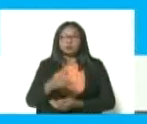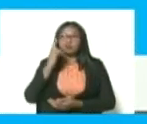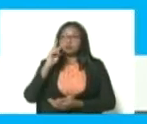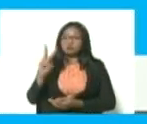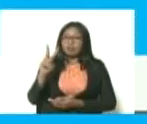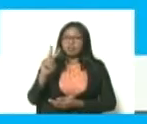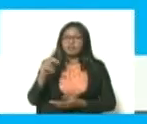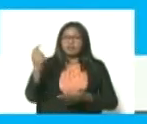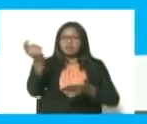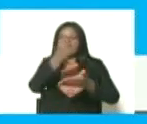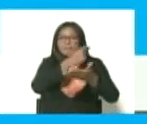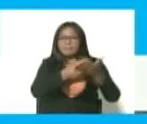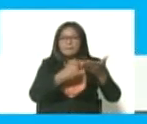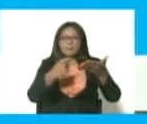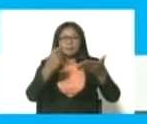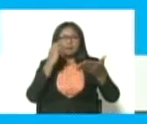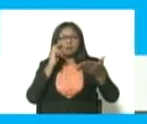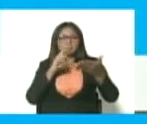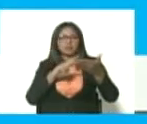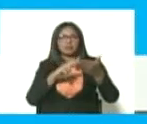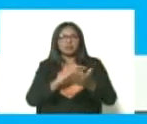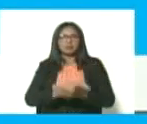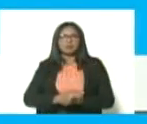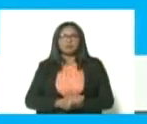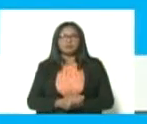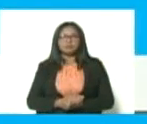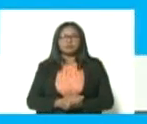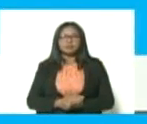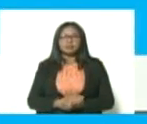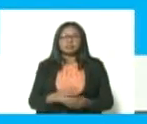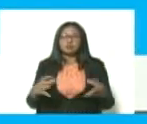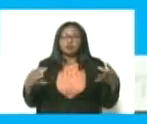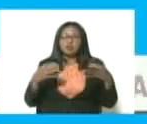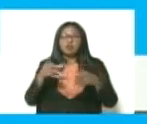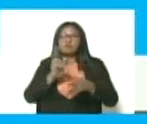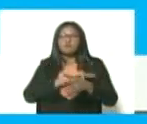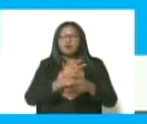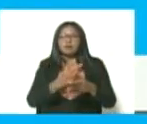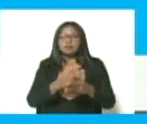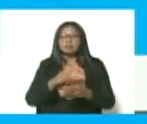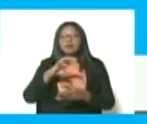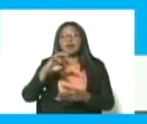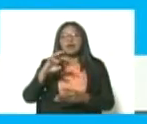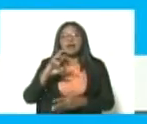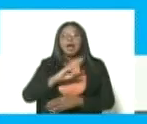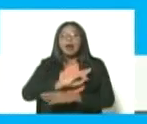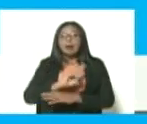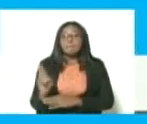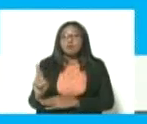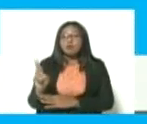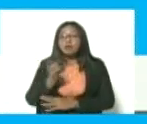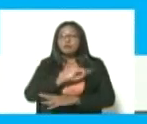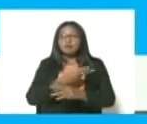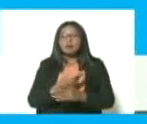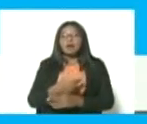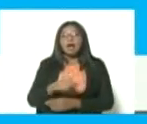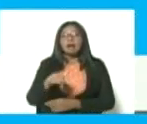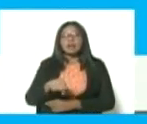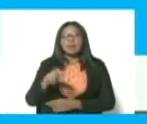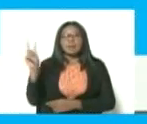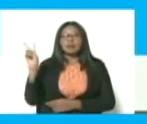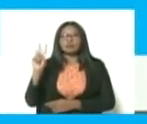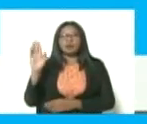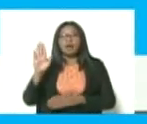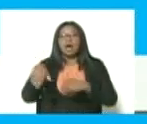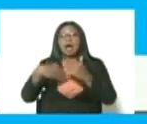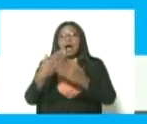mapa, incluía una poderosa nación de república, y lo que era Venezuela llegaba hasta